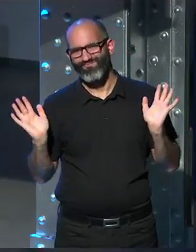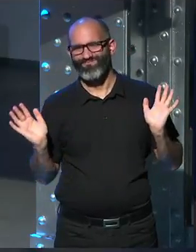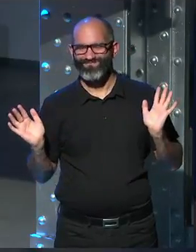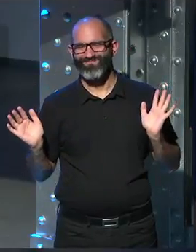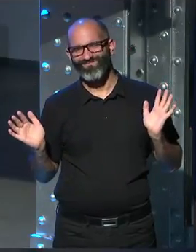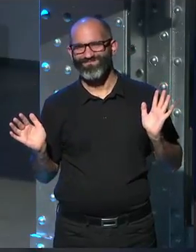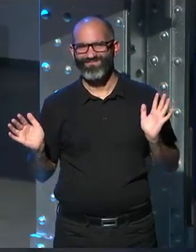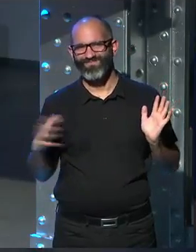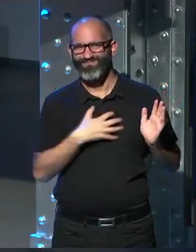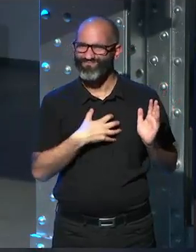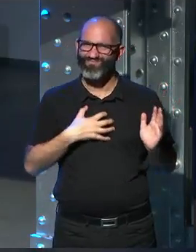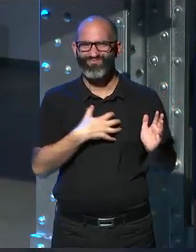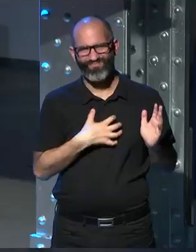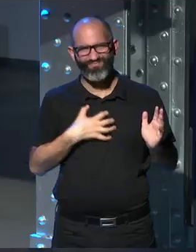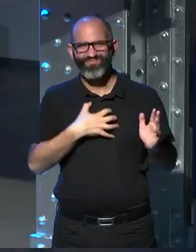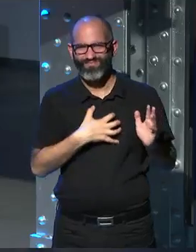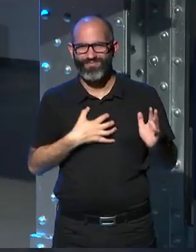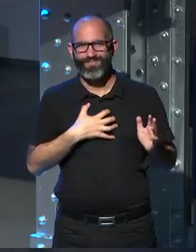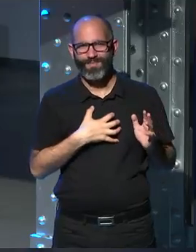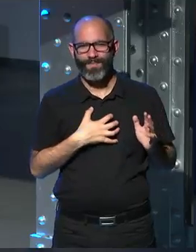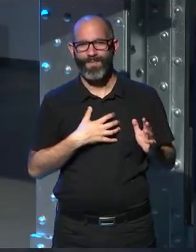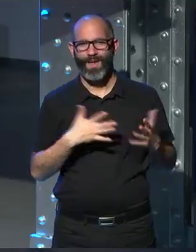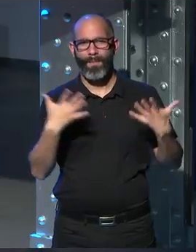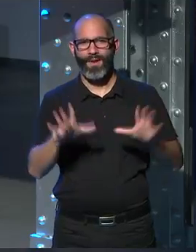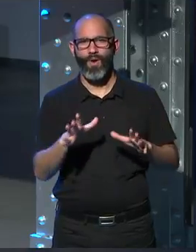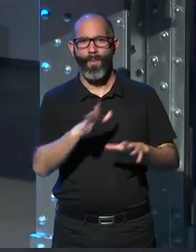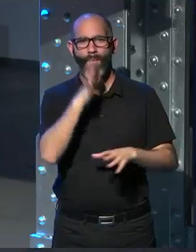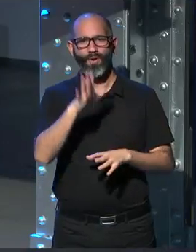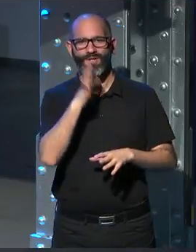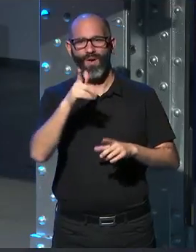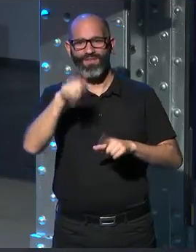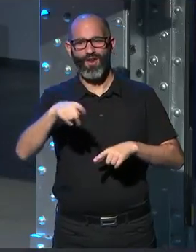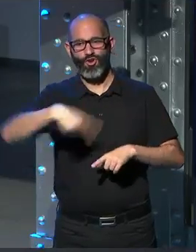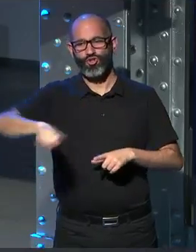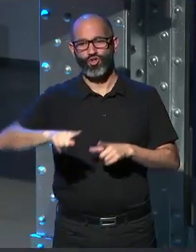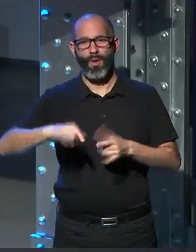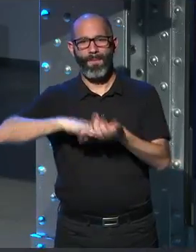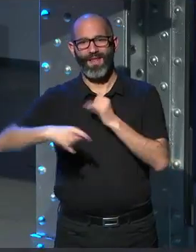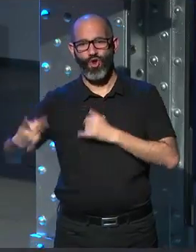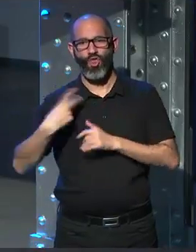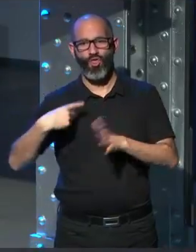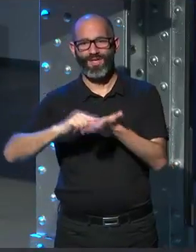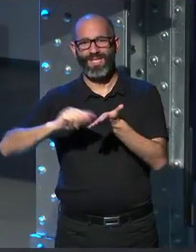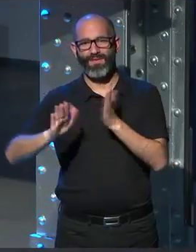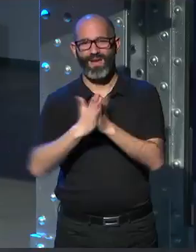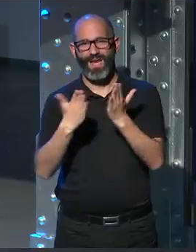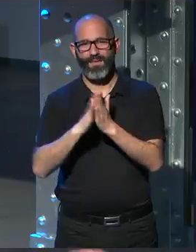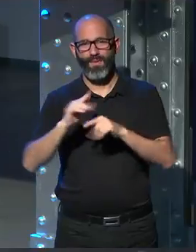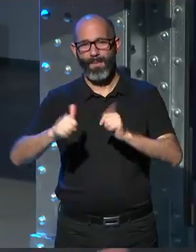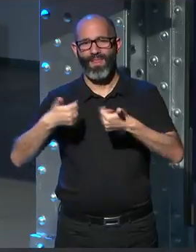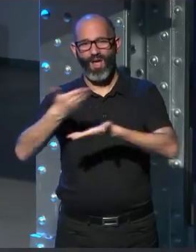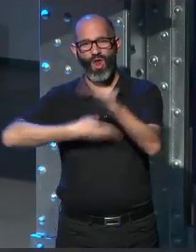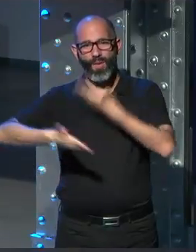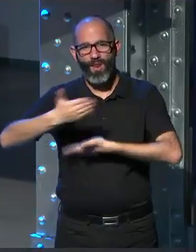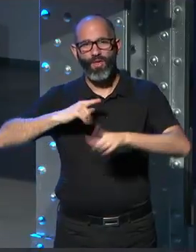tuvimos con motivo de escribir nuestro libro y de empezar esta colaboración